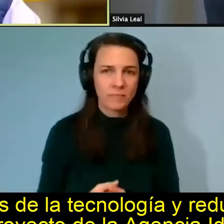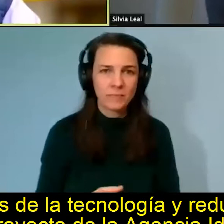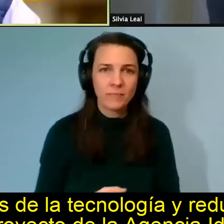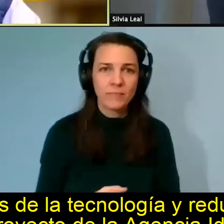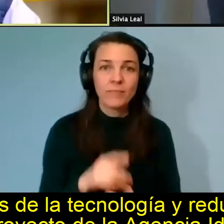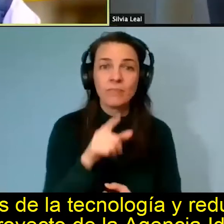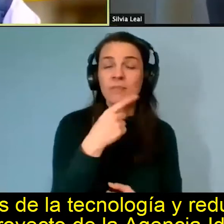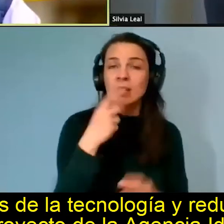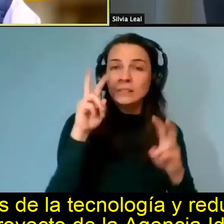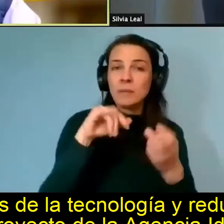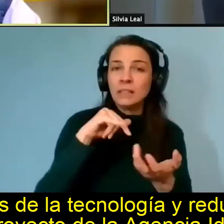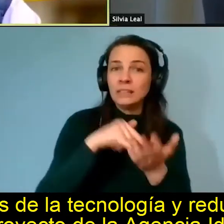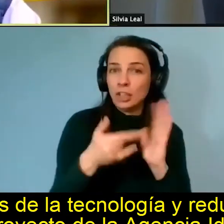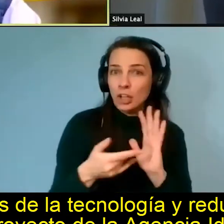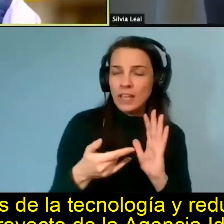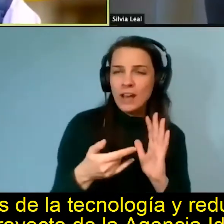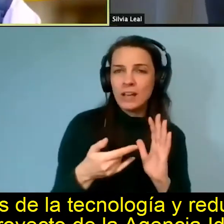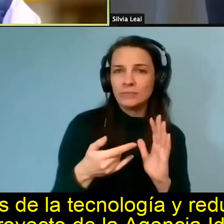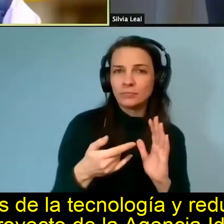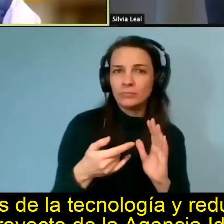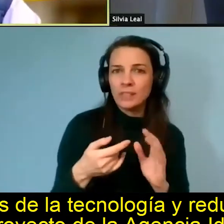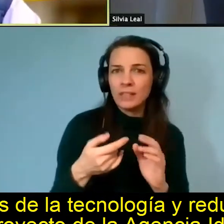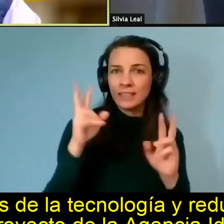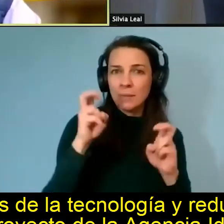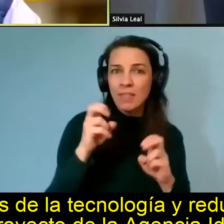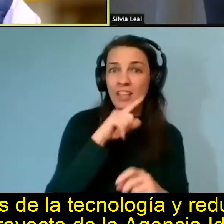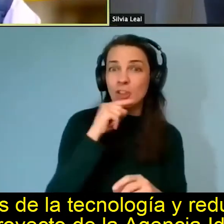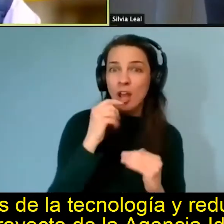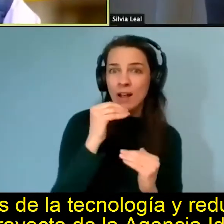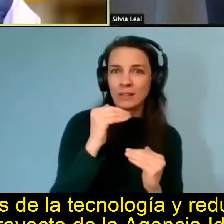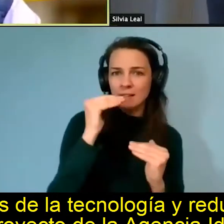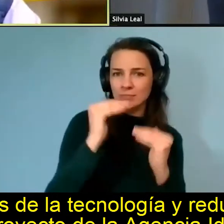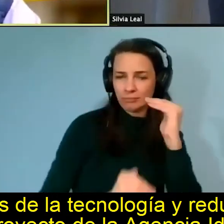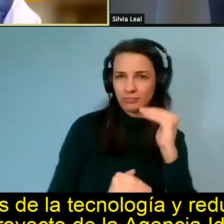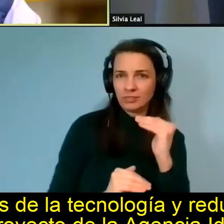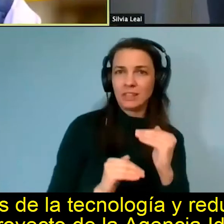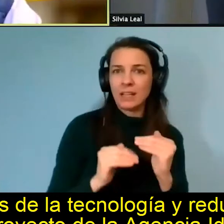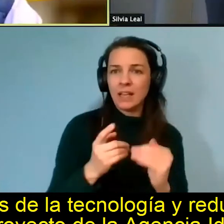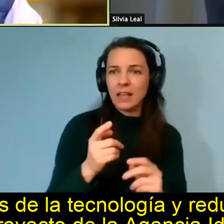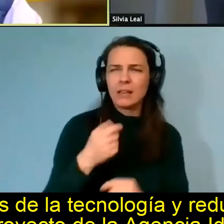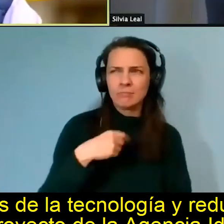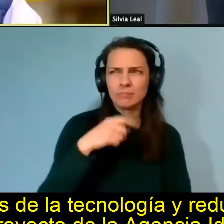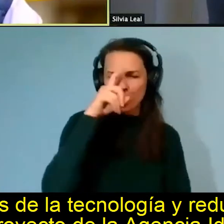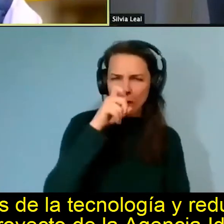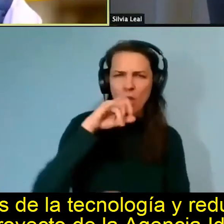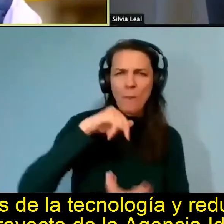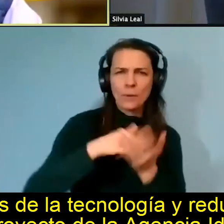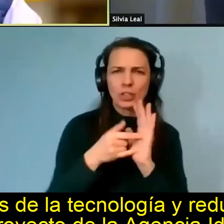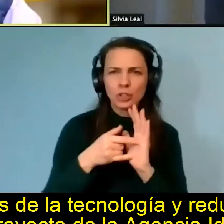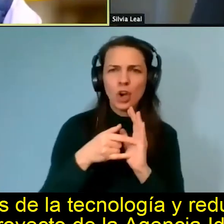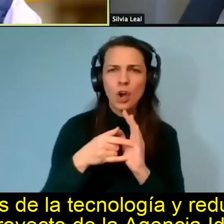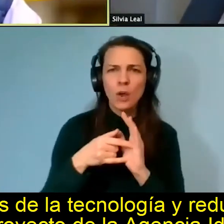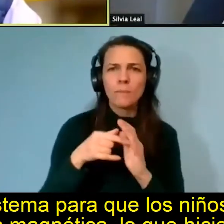de la tecnología y reducir el dolor me ha hecho recordar un proyecto de la agencia IDEO